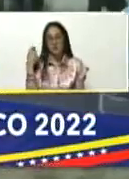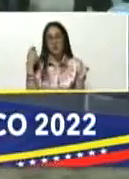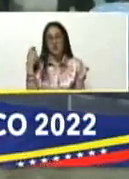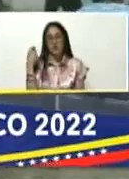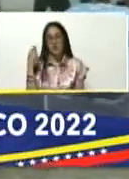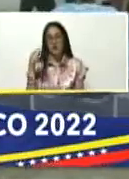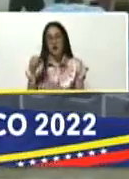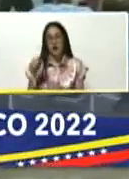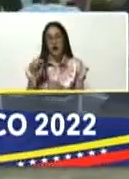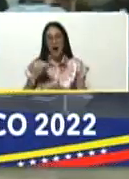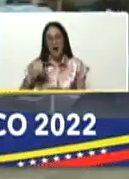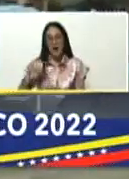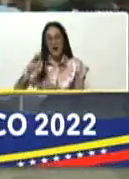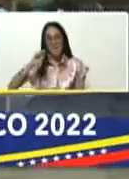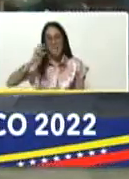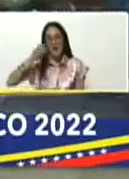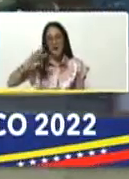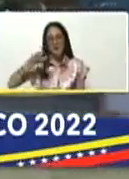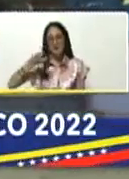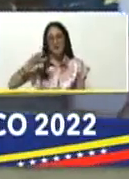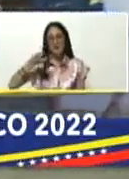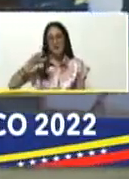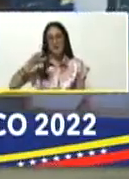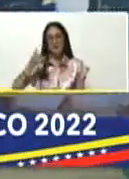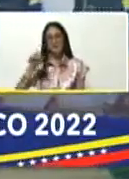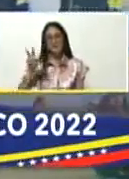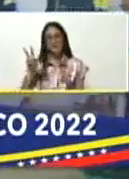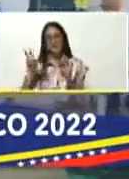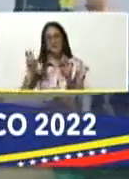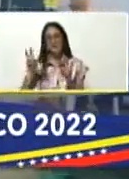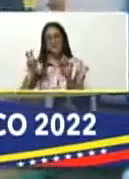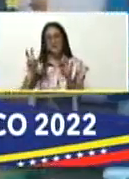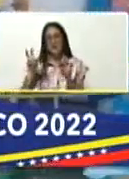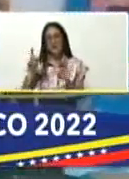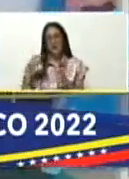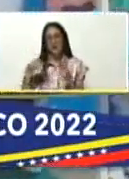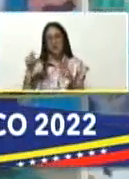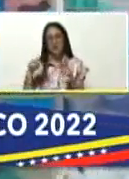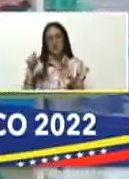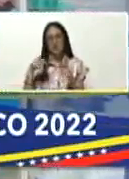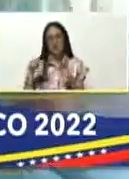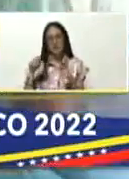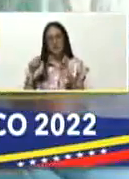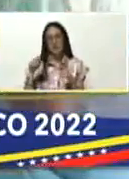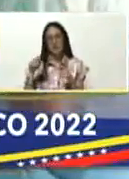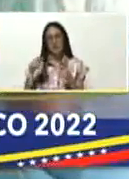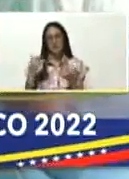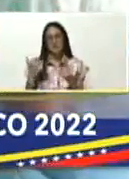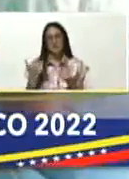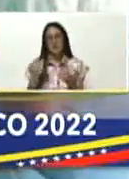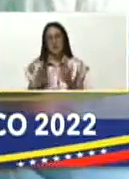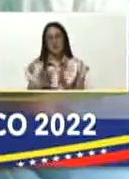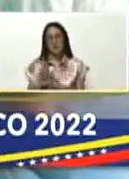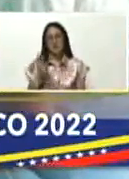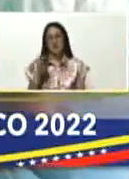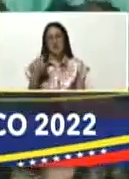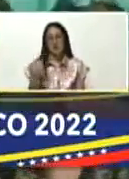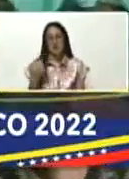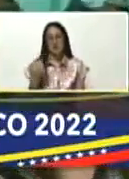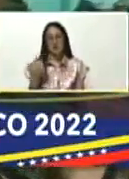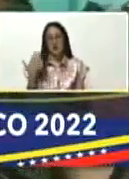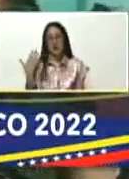harina de maíz precocida, también el tema del turismo para desarrollarlo. Acabamos de